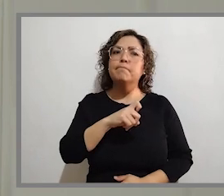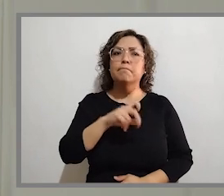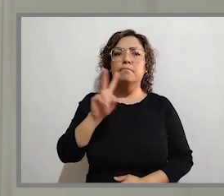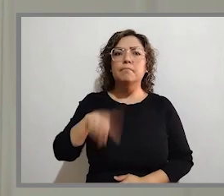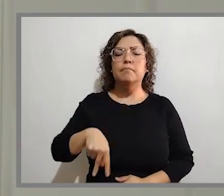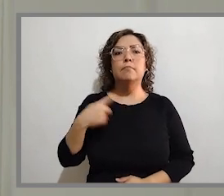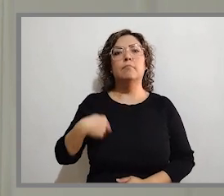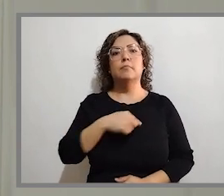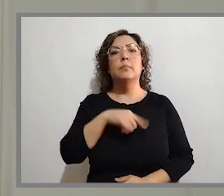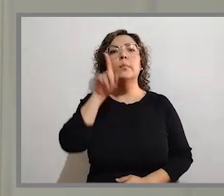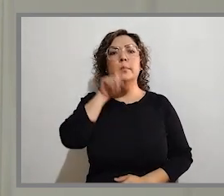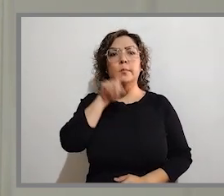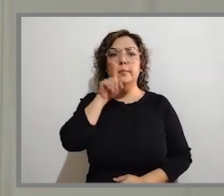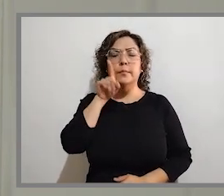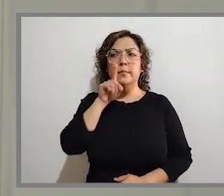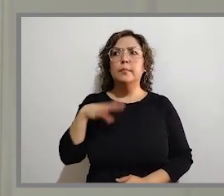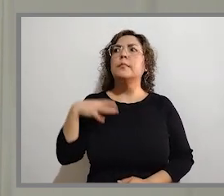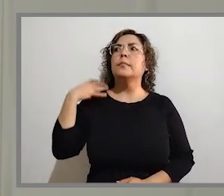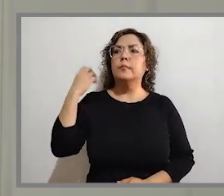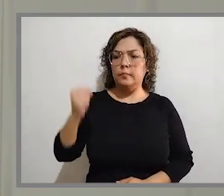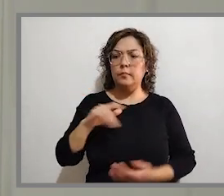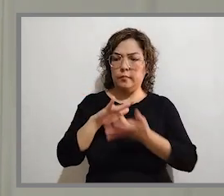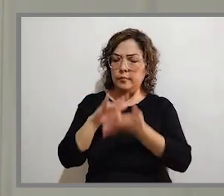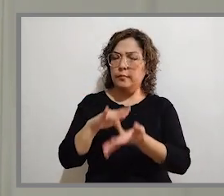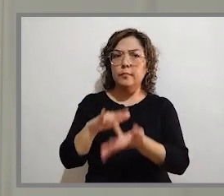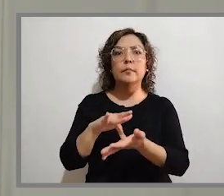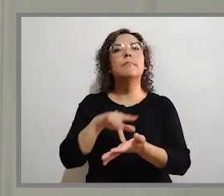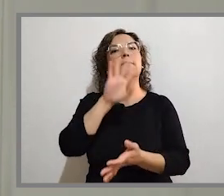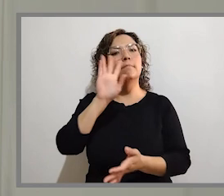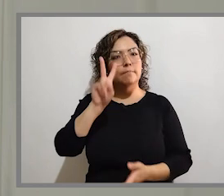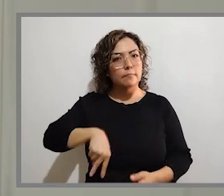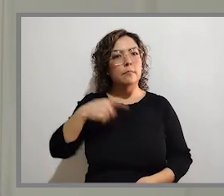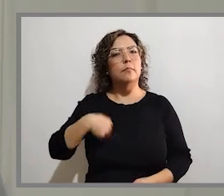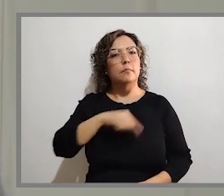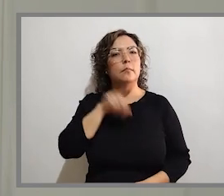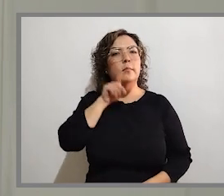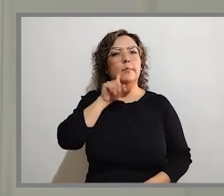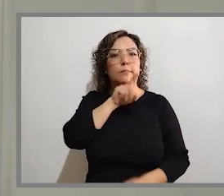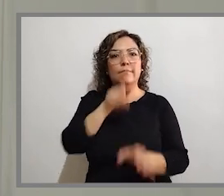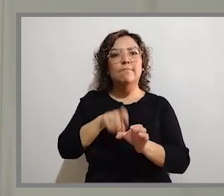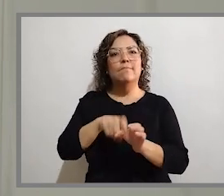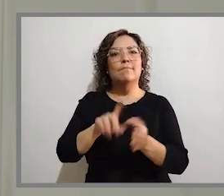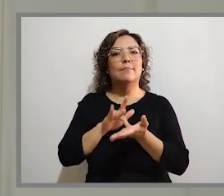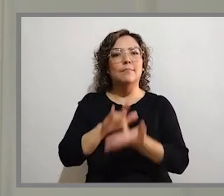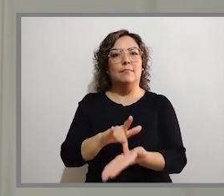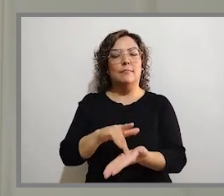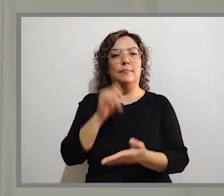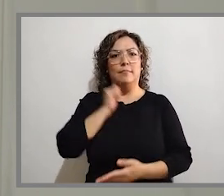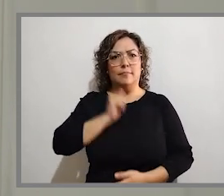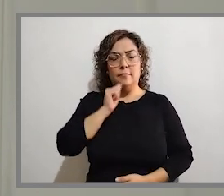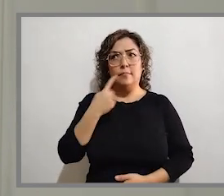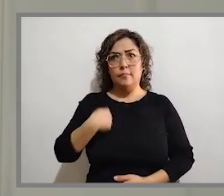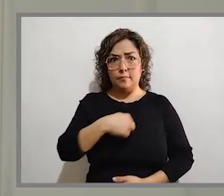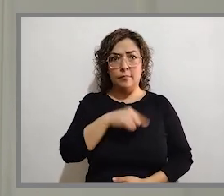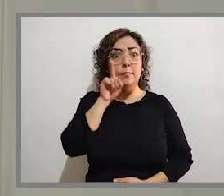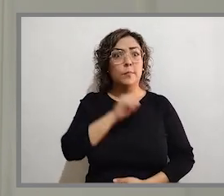solo sumamos" refleja la esencia de esta colaboración, resaltando que el trabajo conjunto no solo enriquece a cada mujer de